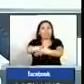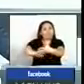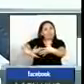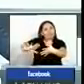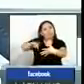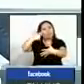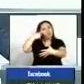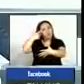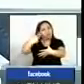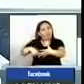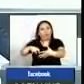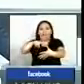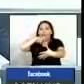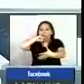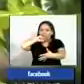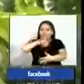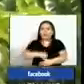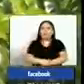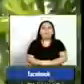más vulnerables.